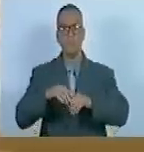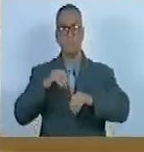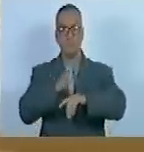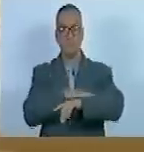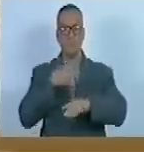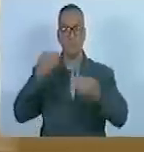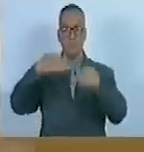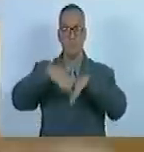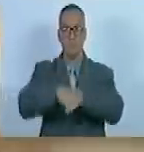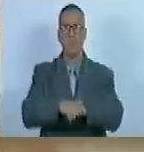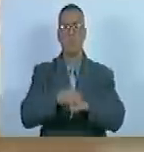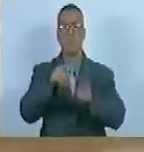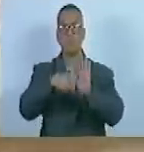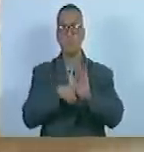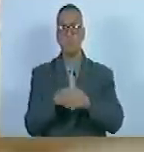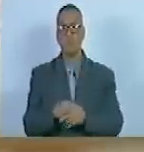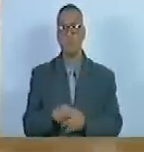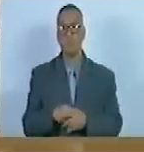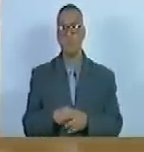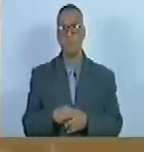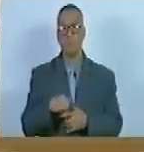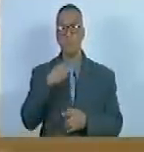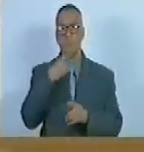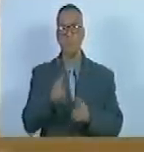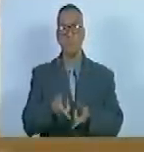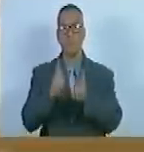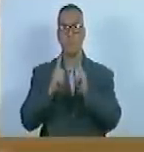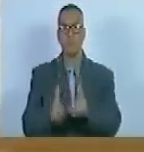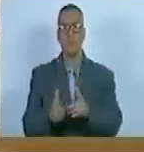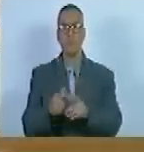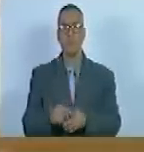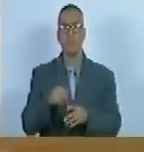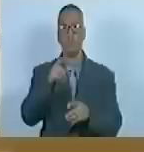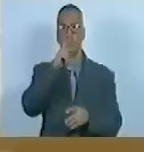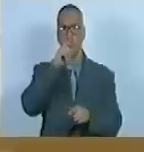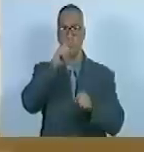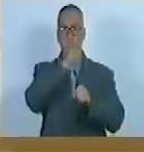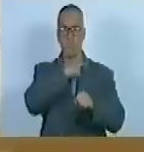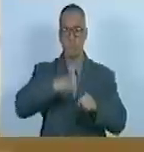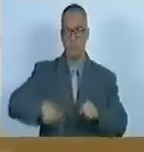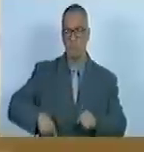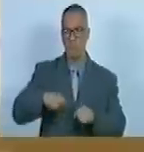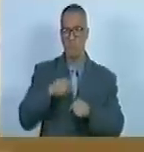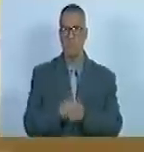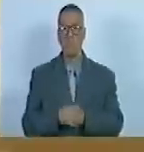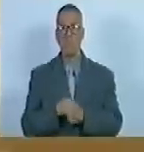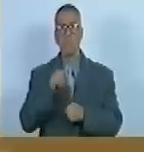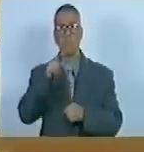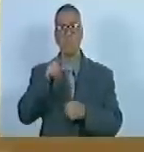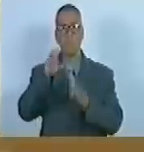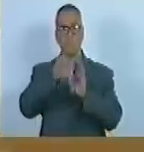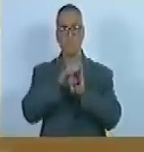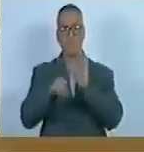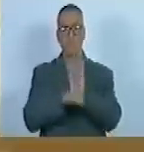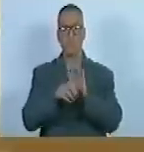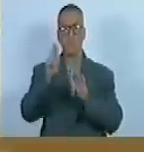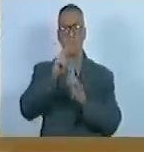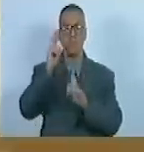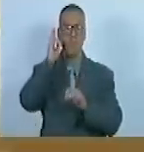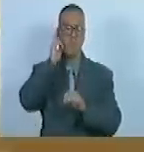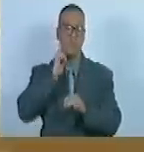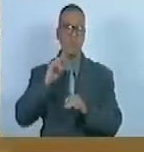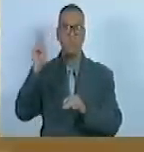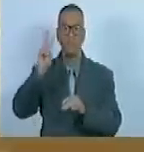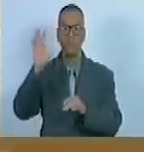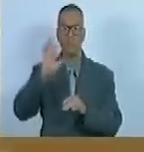e Integración, mediante la cual se autoriza al ciudadano Nicolás Maduro Moros, presidente constitucional de la